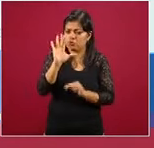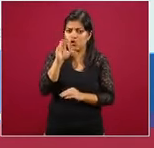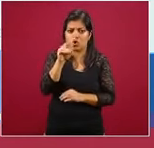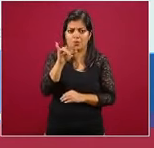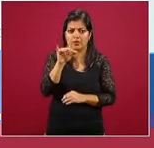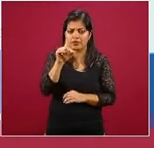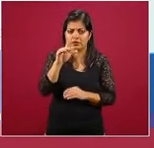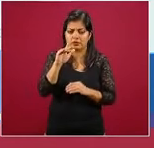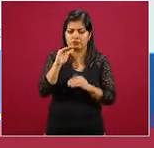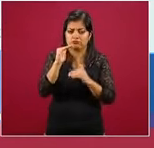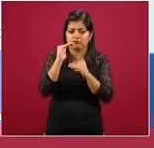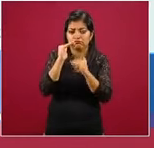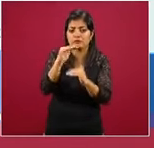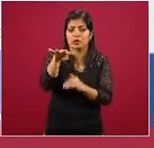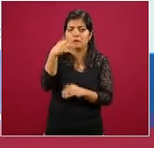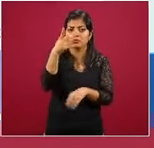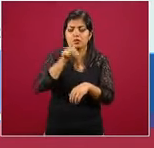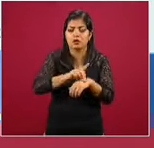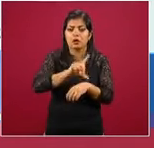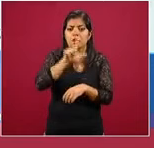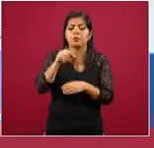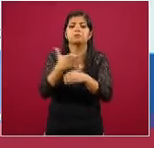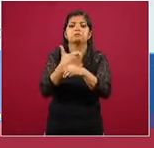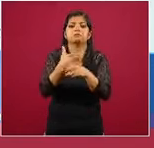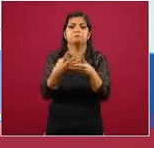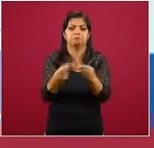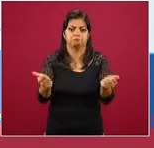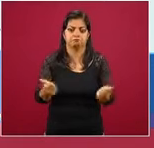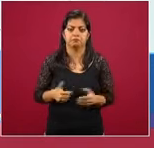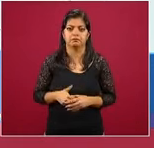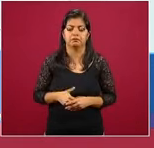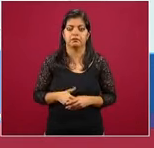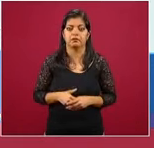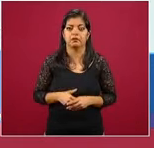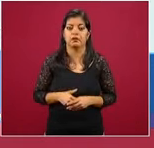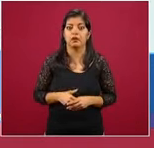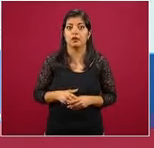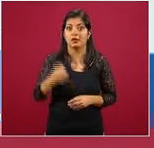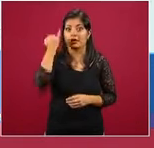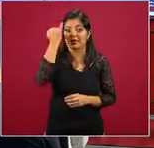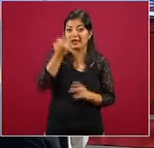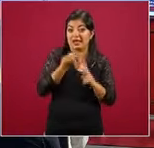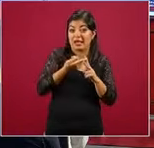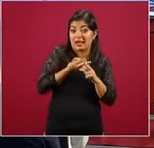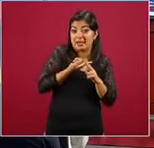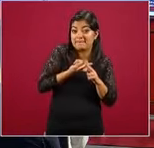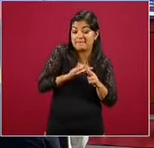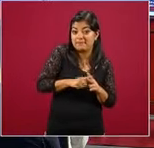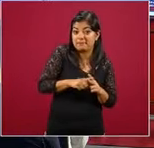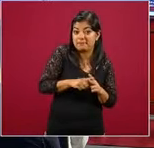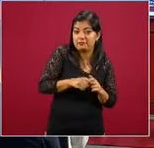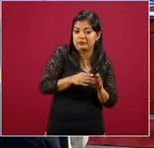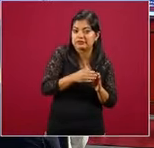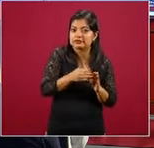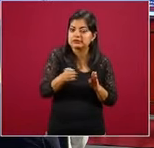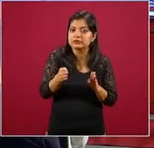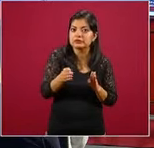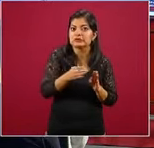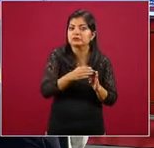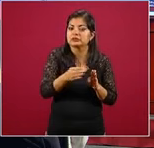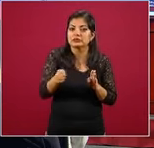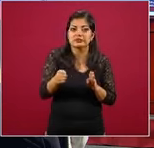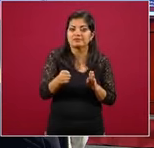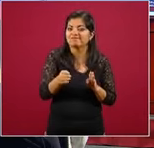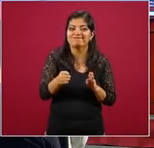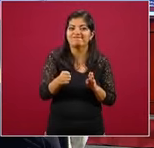resuelve espontáneamente. Entonces, estar sumando los casos desde el inicio de la epidemia es relativamente